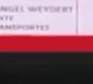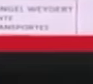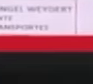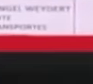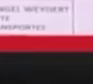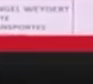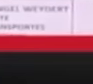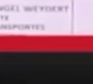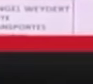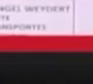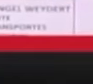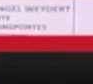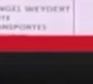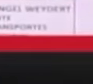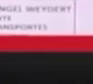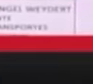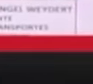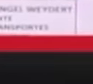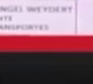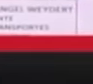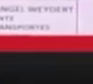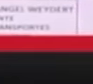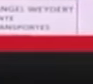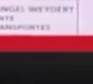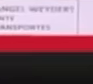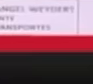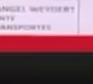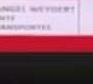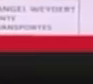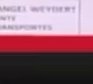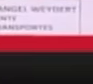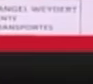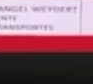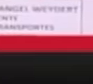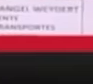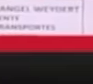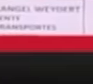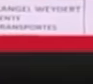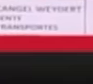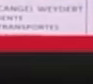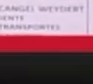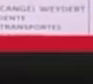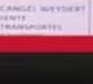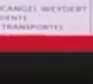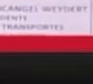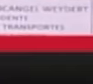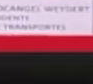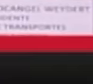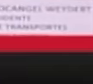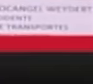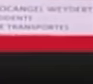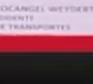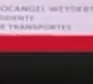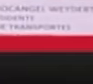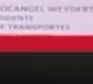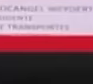también. Esto va a ser sumamente importante. ¿Por qué? Porque los niños viven ahora en viviendas económicas sumamente